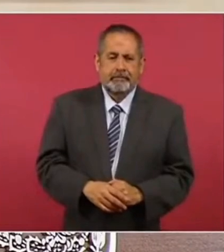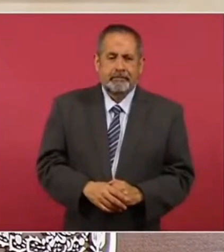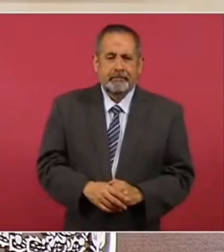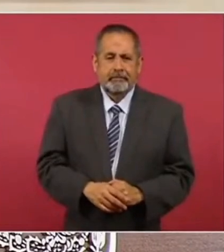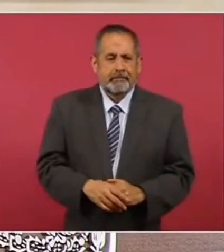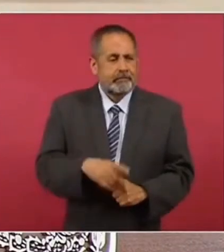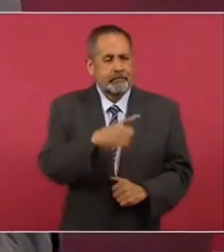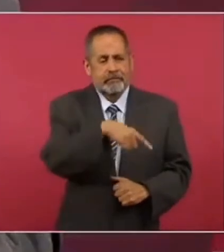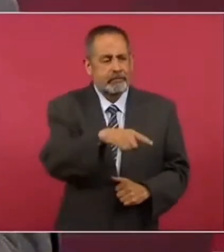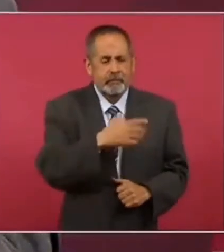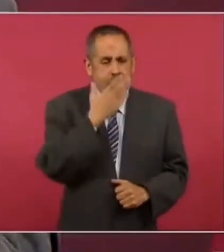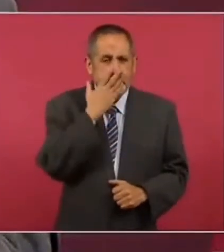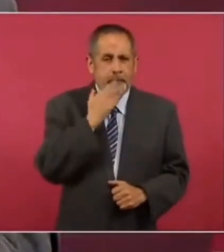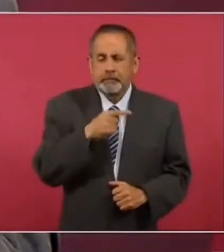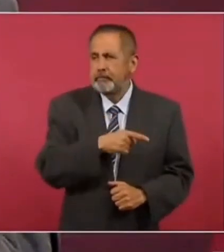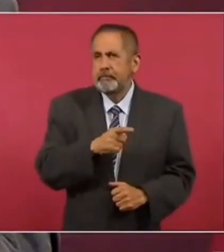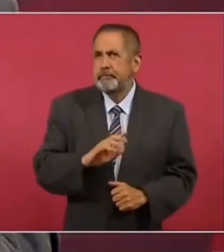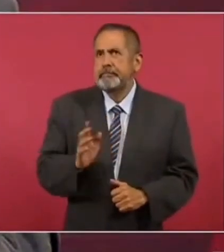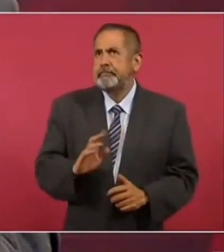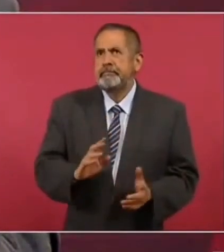no tiene